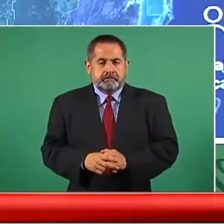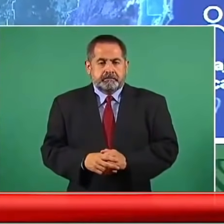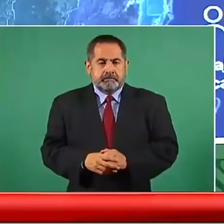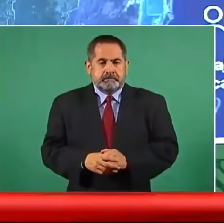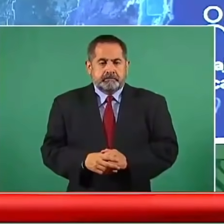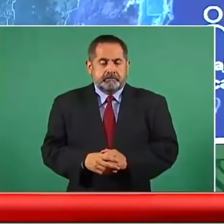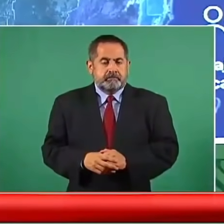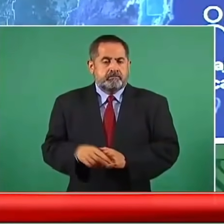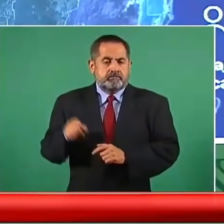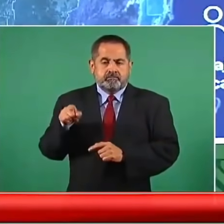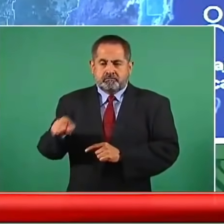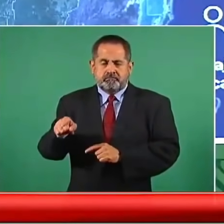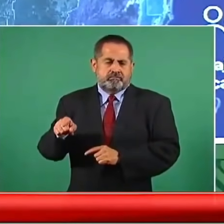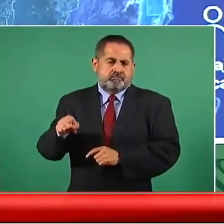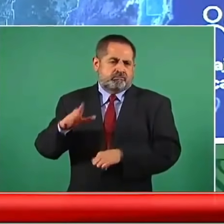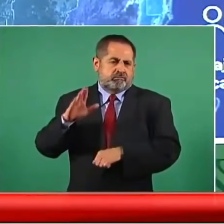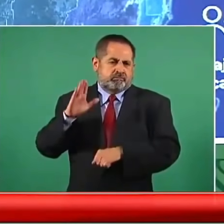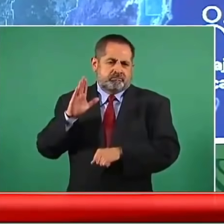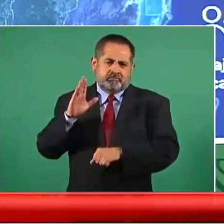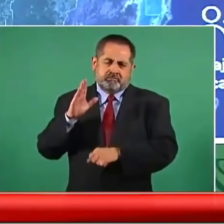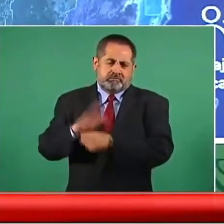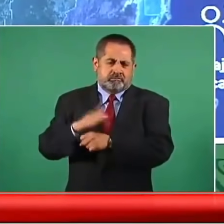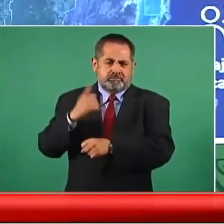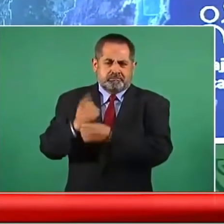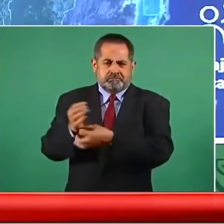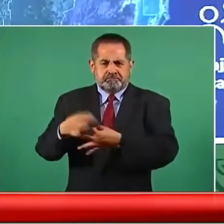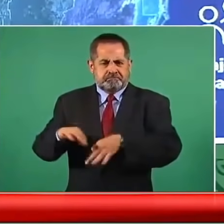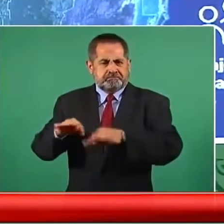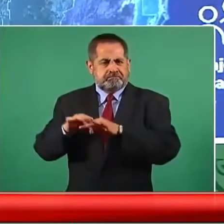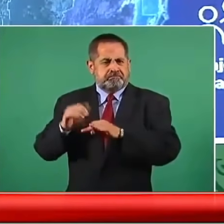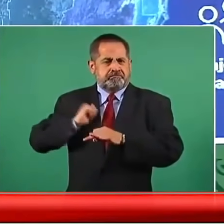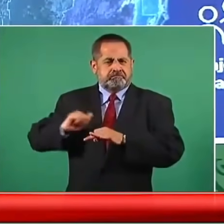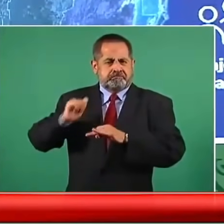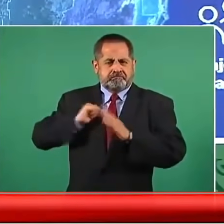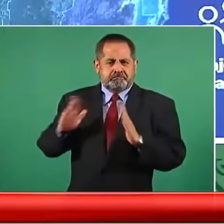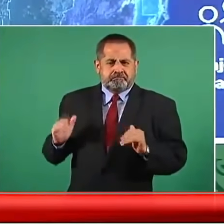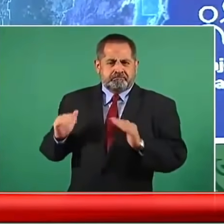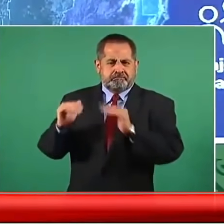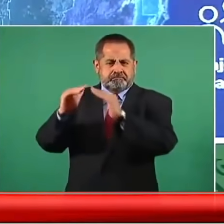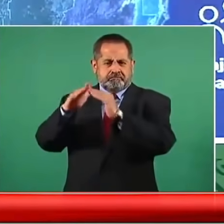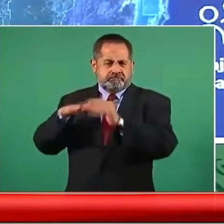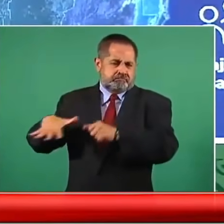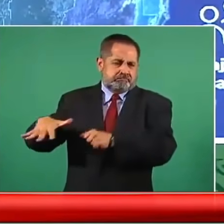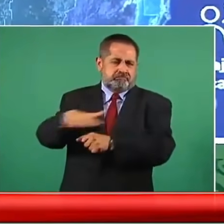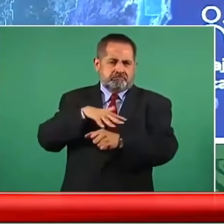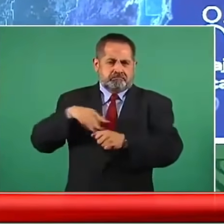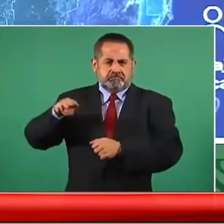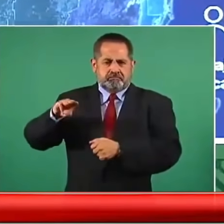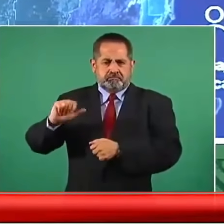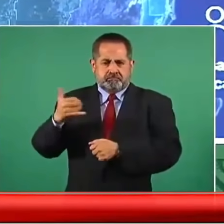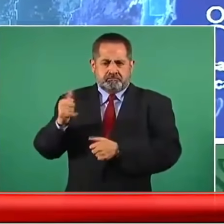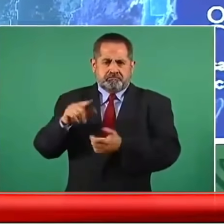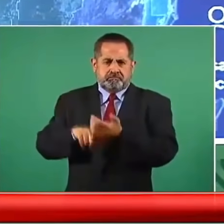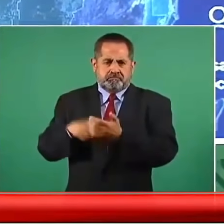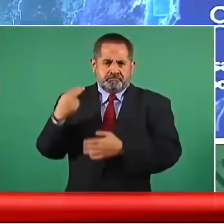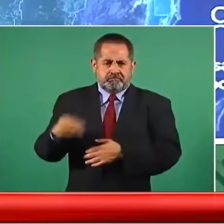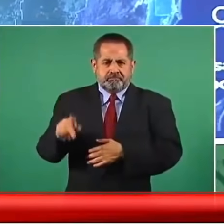el sitio arqueológico más emblemático de toda la región maya, Palenque.